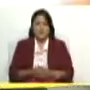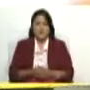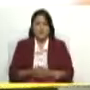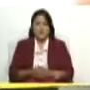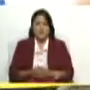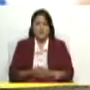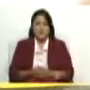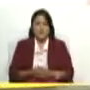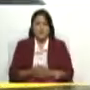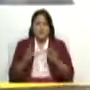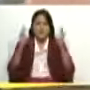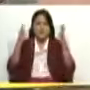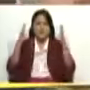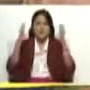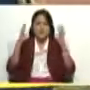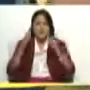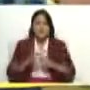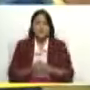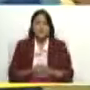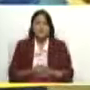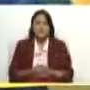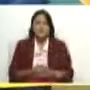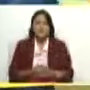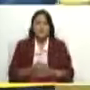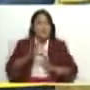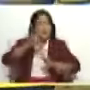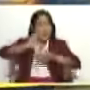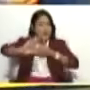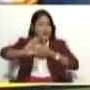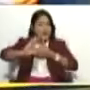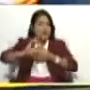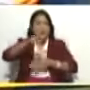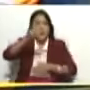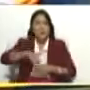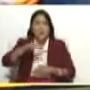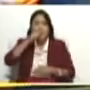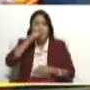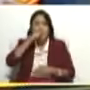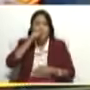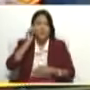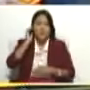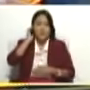Parra en Karate clier